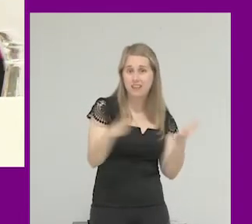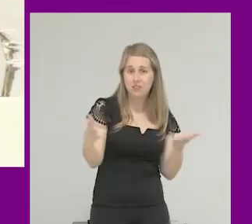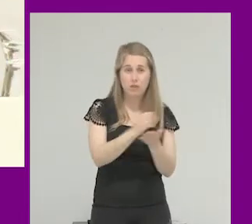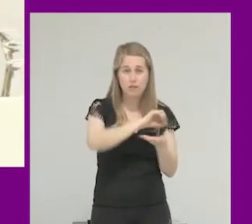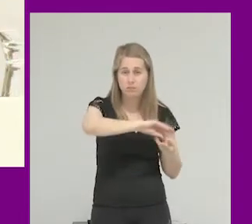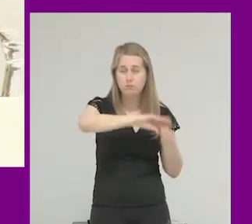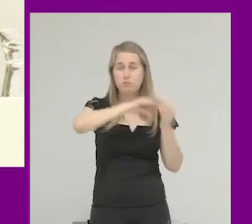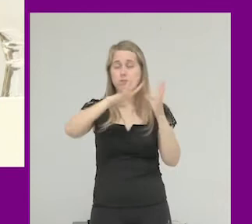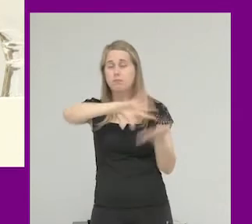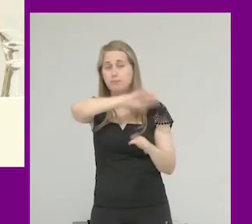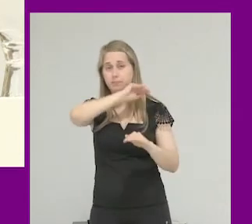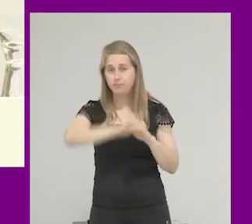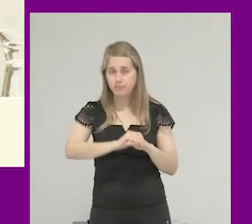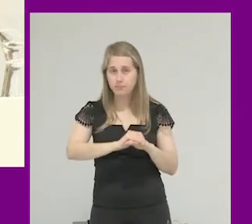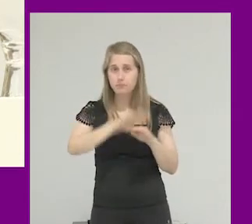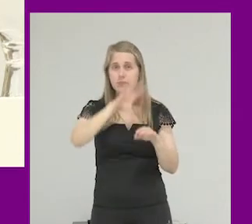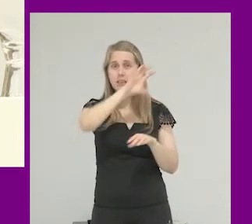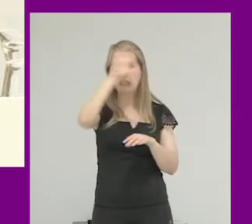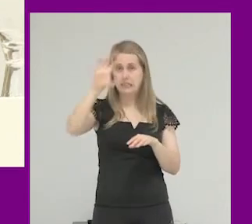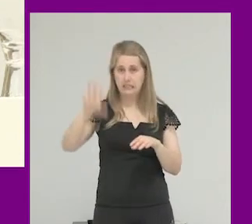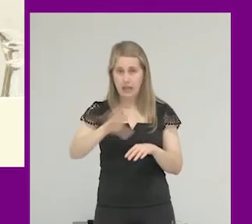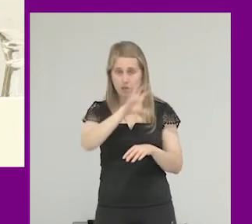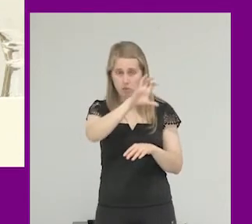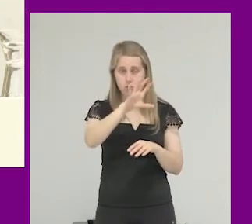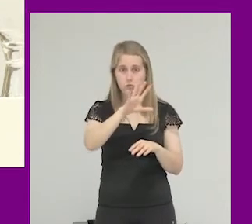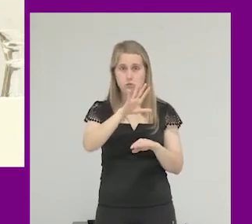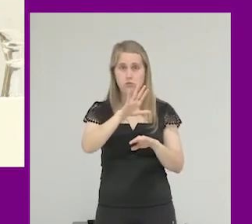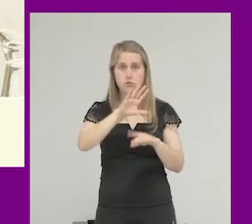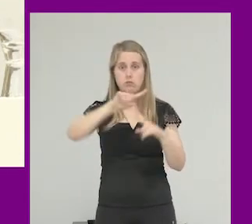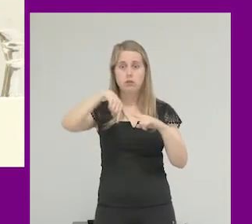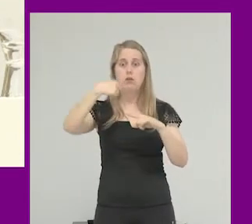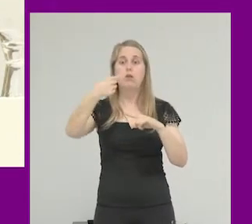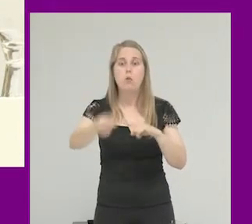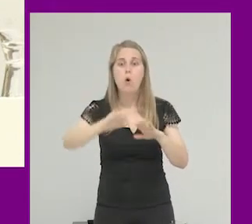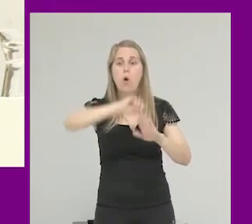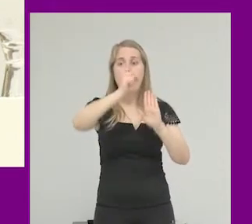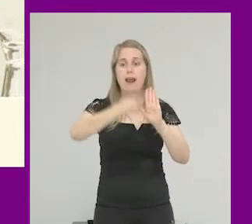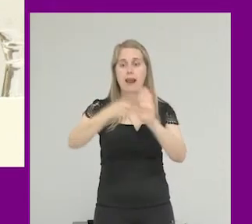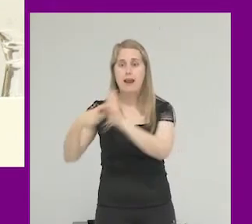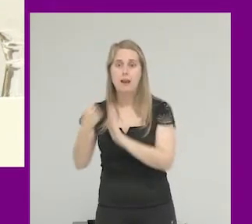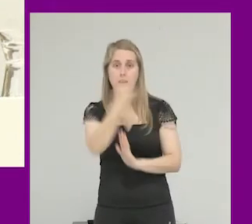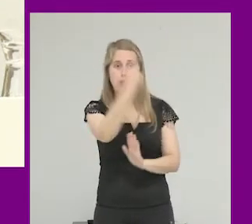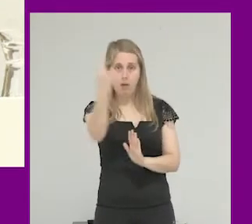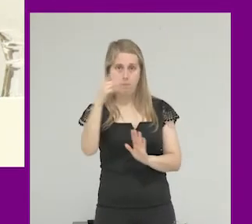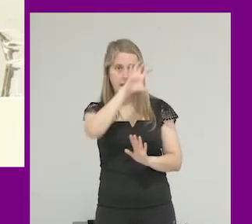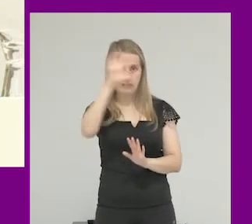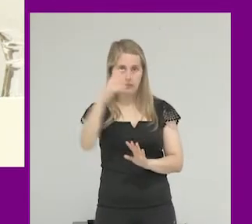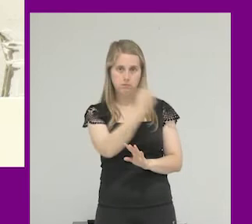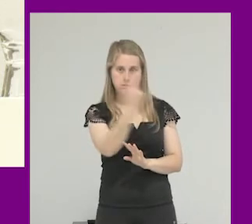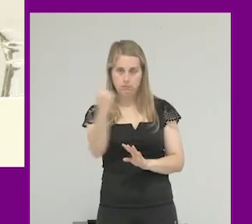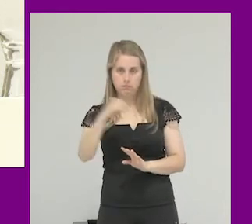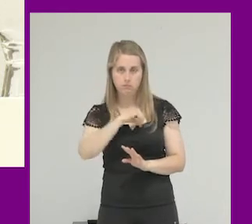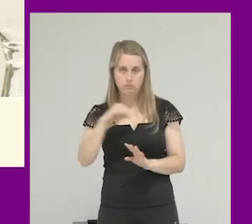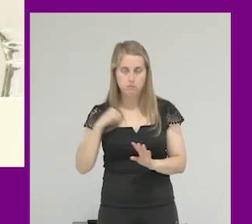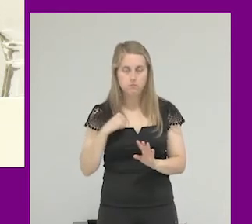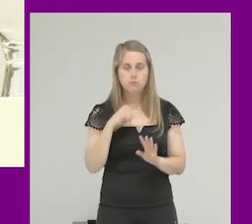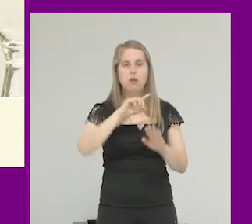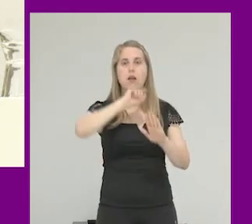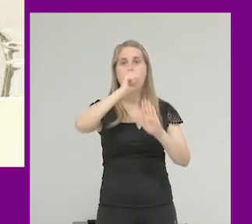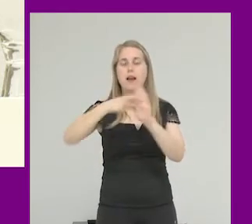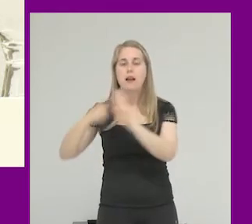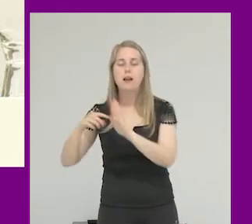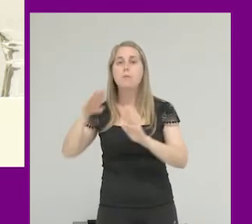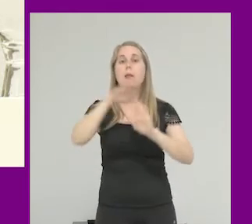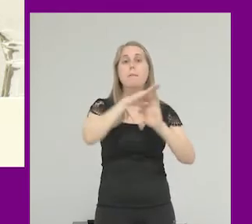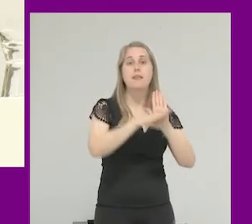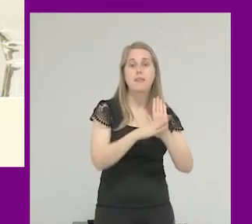medidas, los Estados transpongan a nivel legislativo en sus propios países todas estas